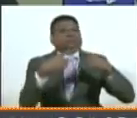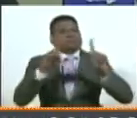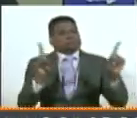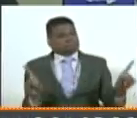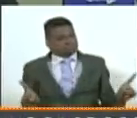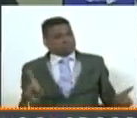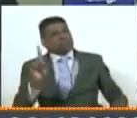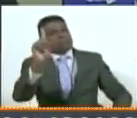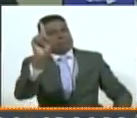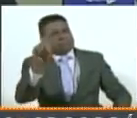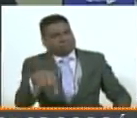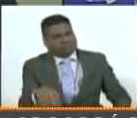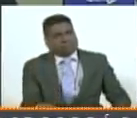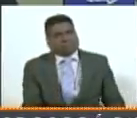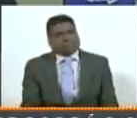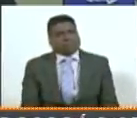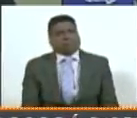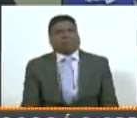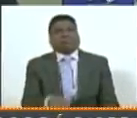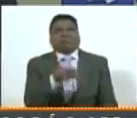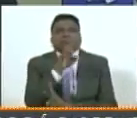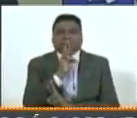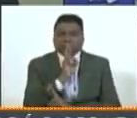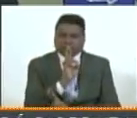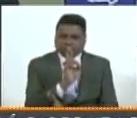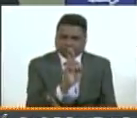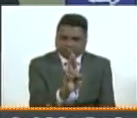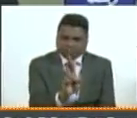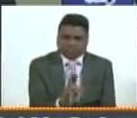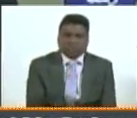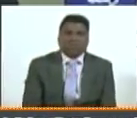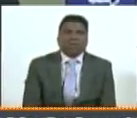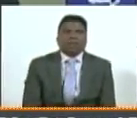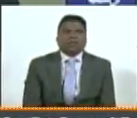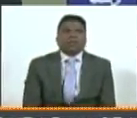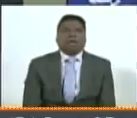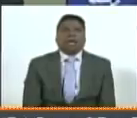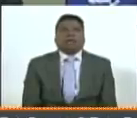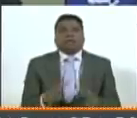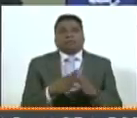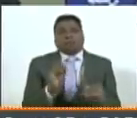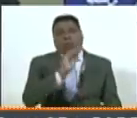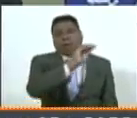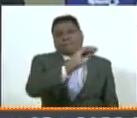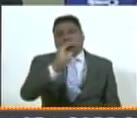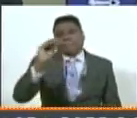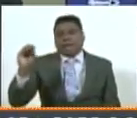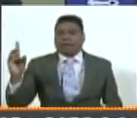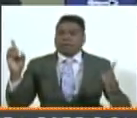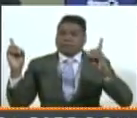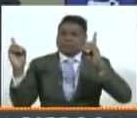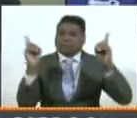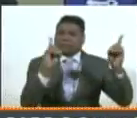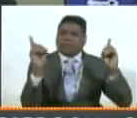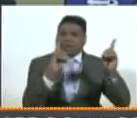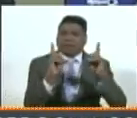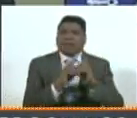además consideramos que resulta pertinente pues implica la convocatoria al debate